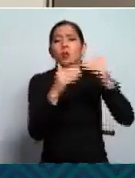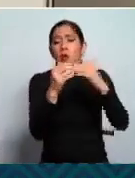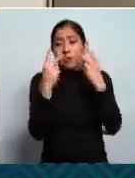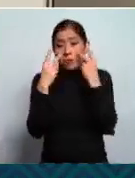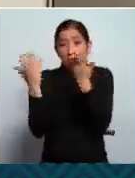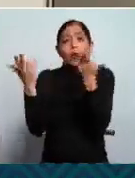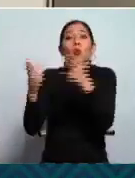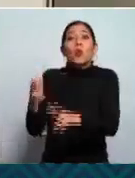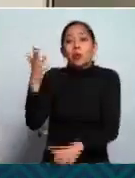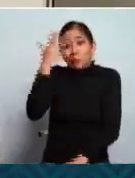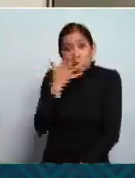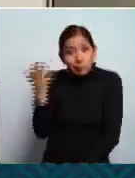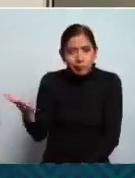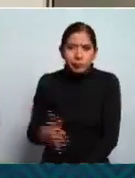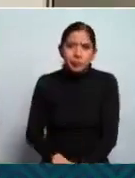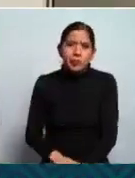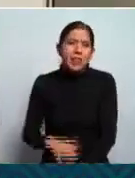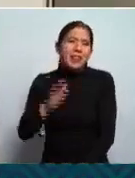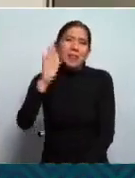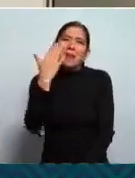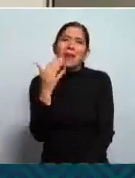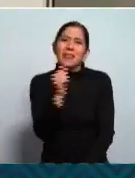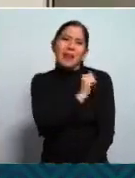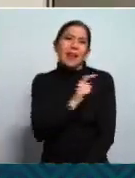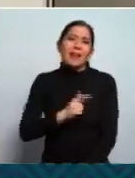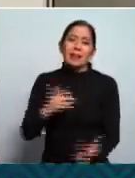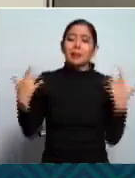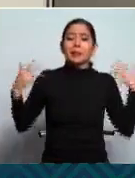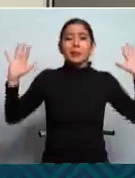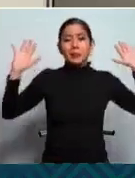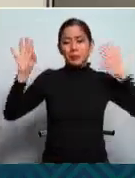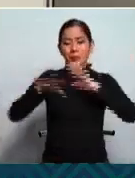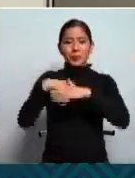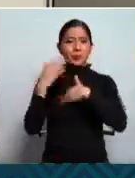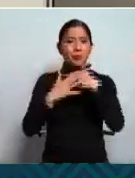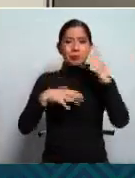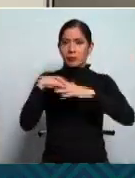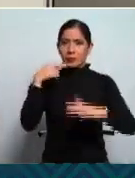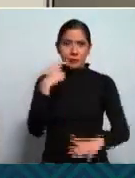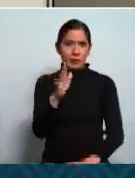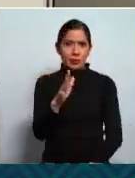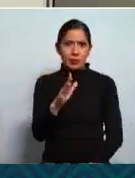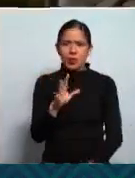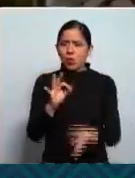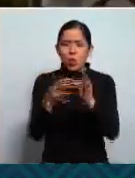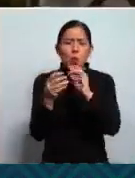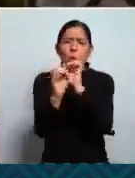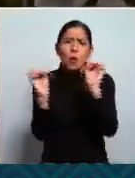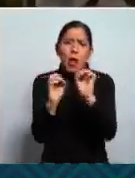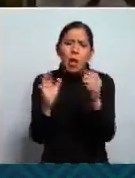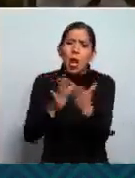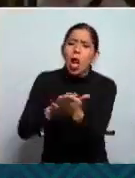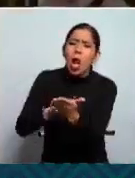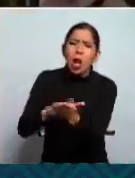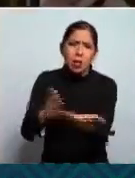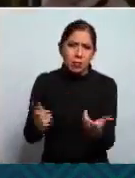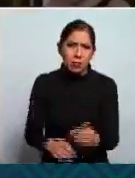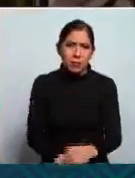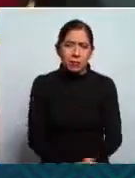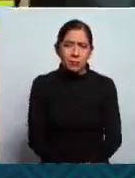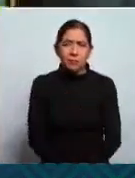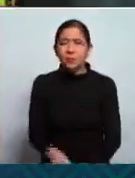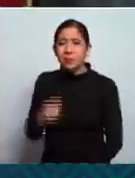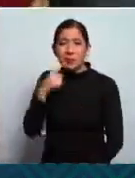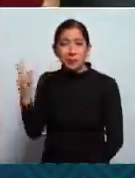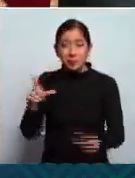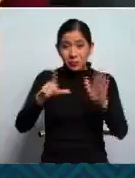tipo de sucesos. Se está lavando las manos el alcalde, no está dando una solución real, solamente está maquillando el problema. Reyes ratificó que la ley